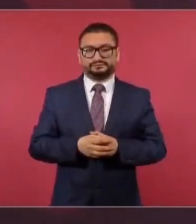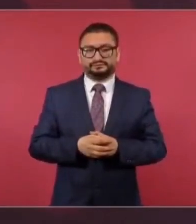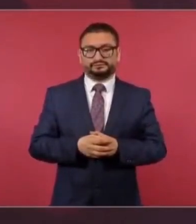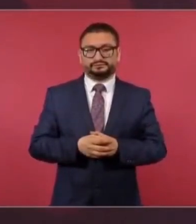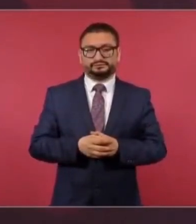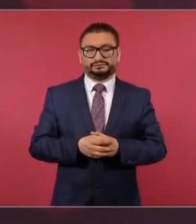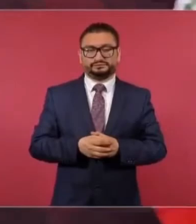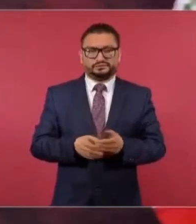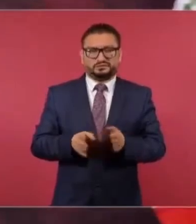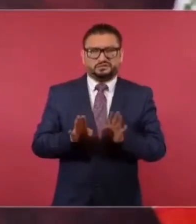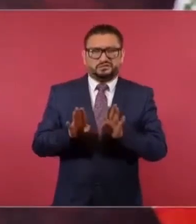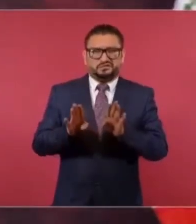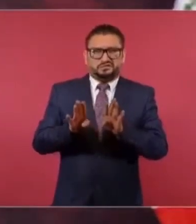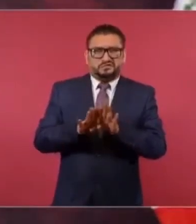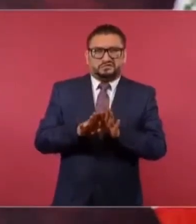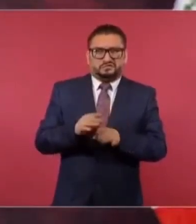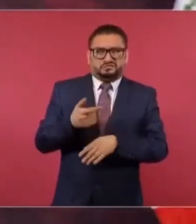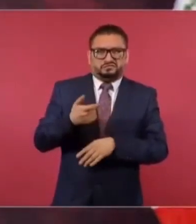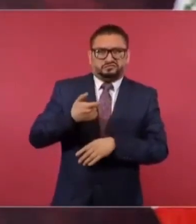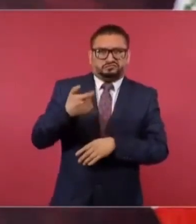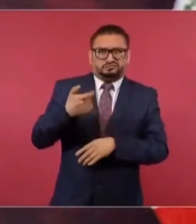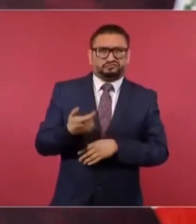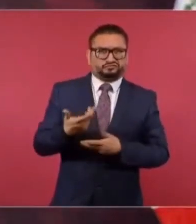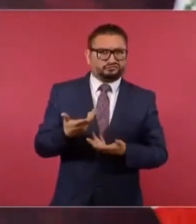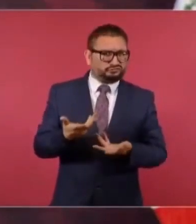¿cómo sucedió esto?